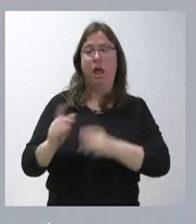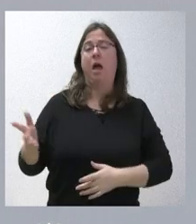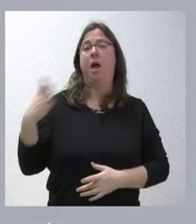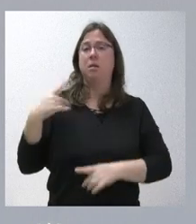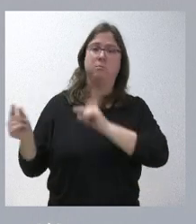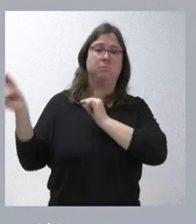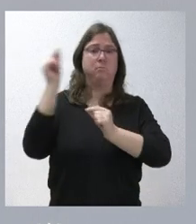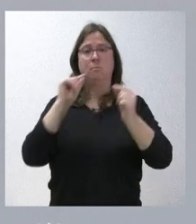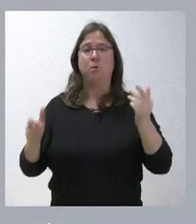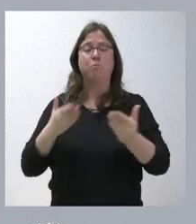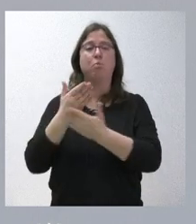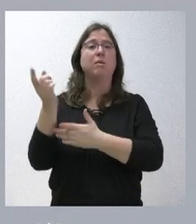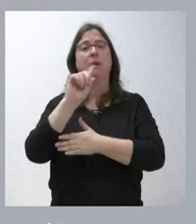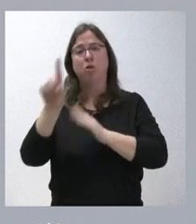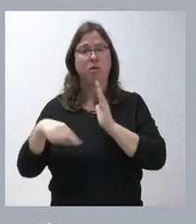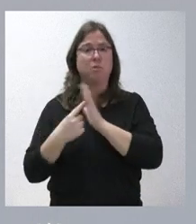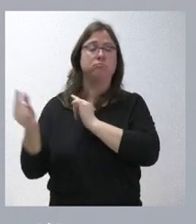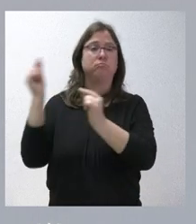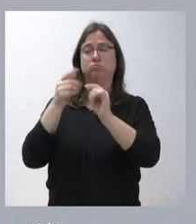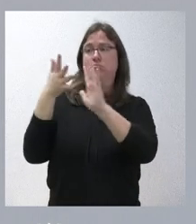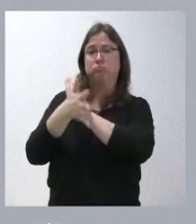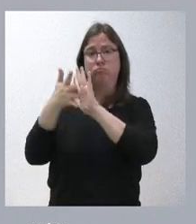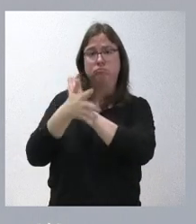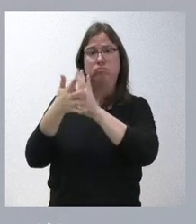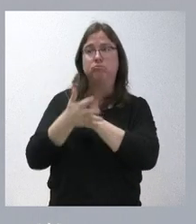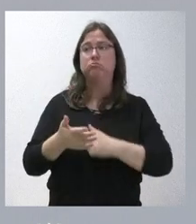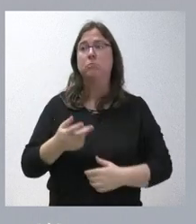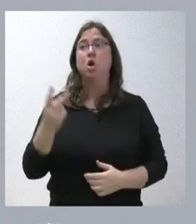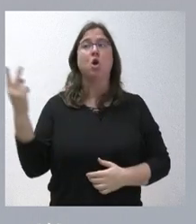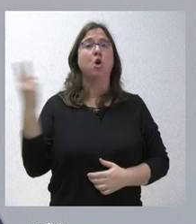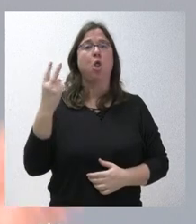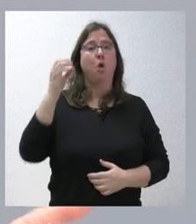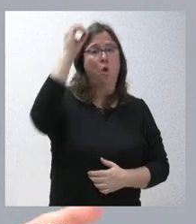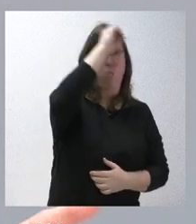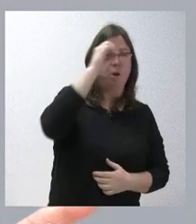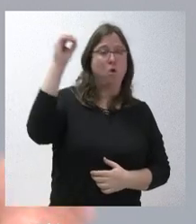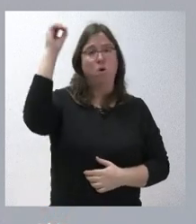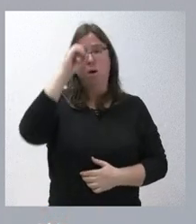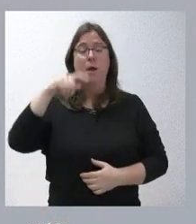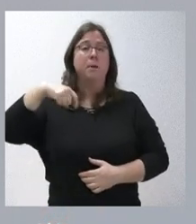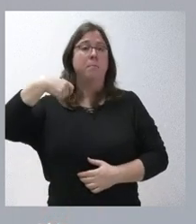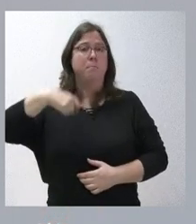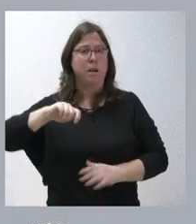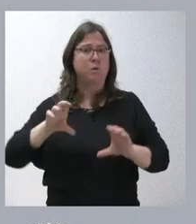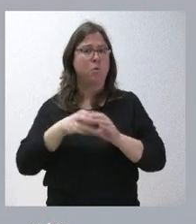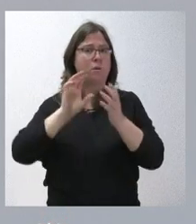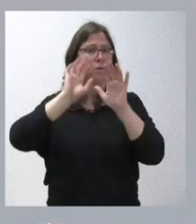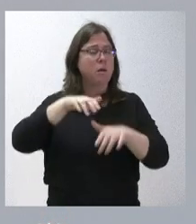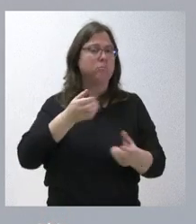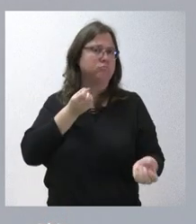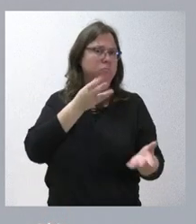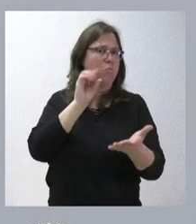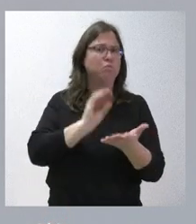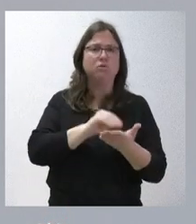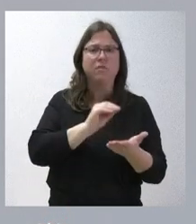proposición no de ley dieron sus explicaciones y nosotros tenemos nuestra posición que el presidente de la junta ha manifestado muchas veces y aquí en esta